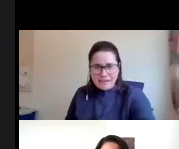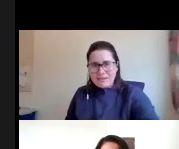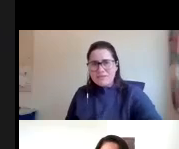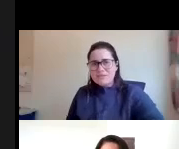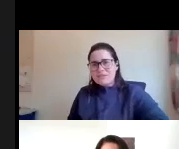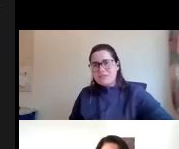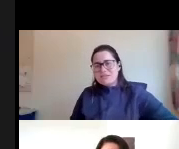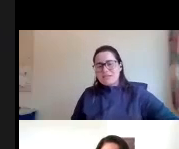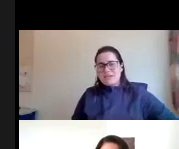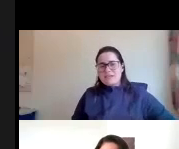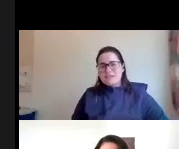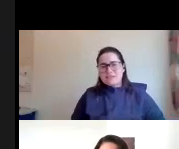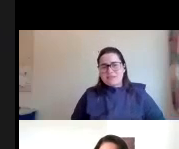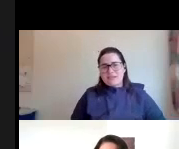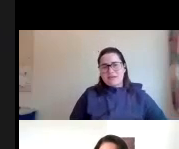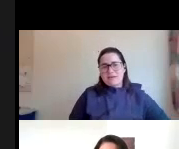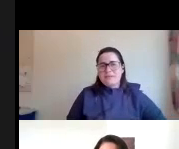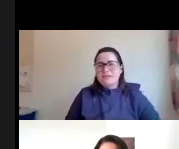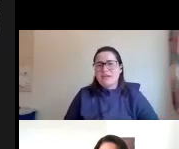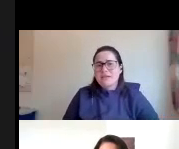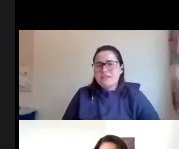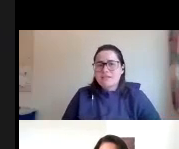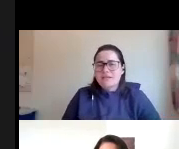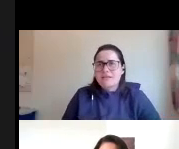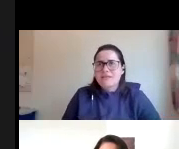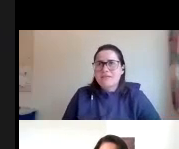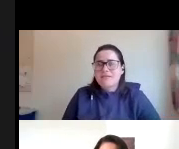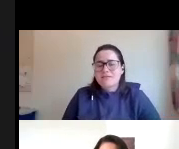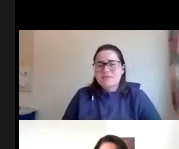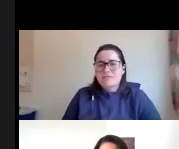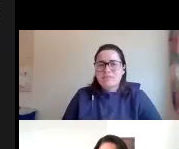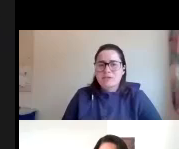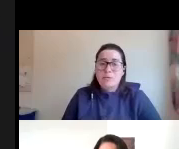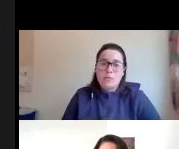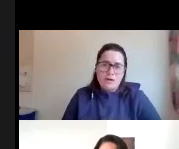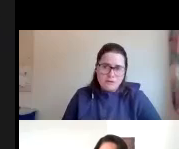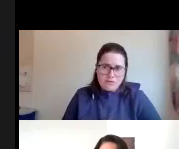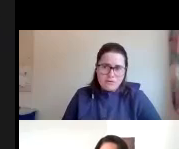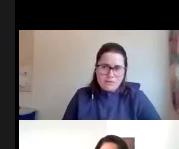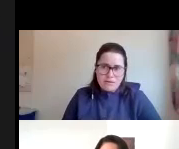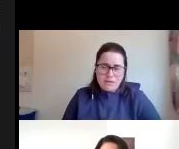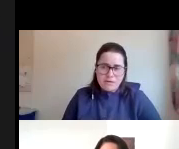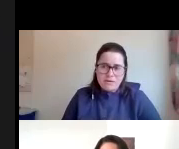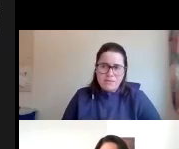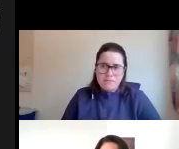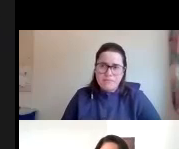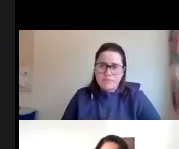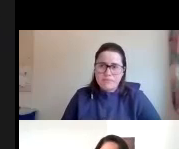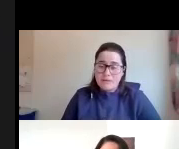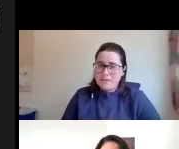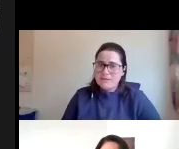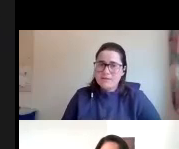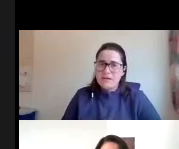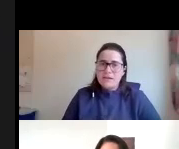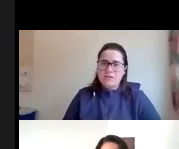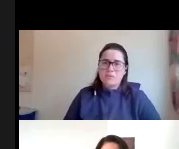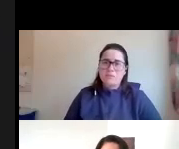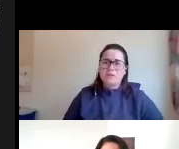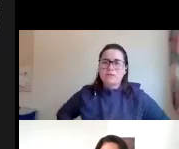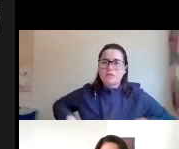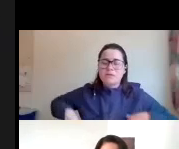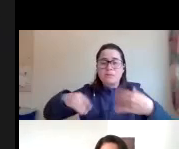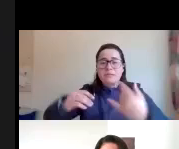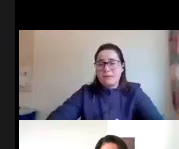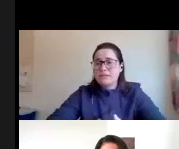La idea entonces es presentarles bueno, 4 temas. Los